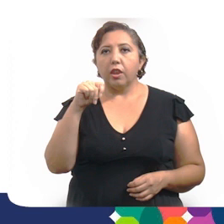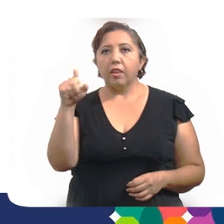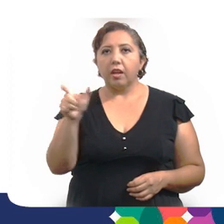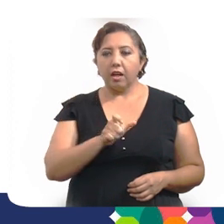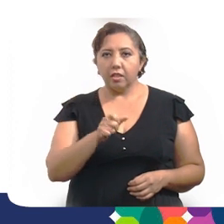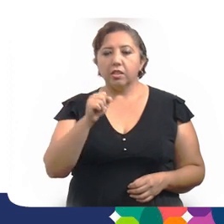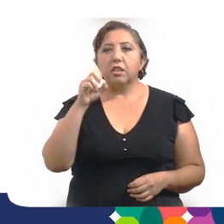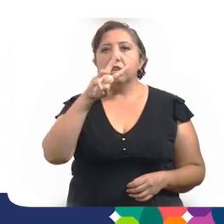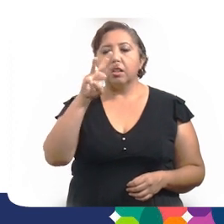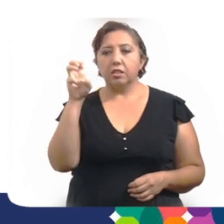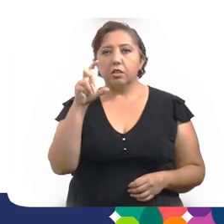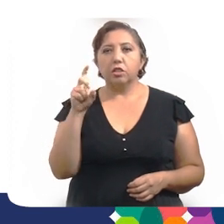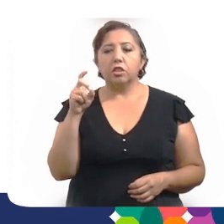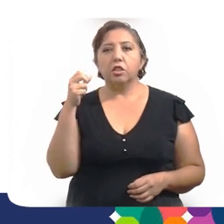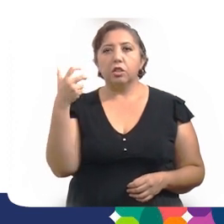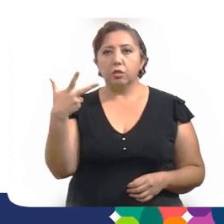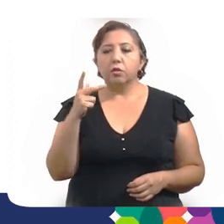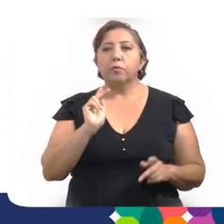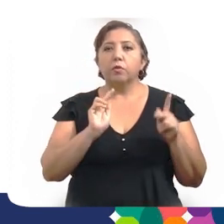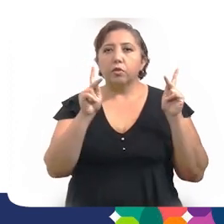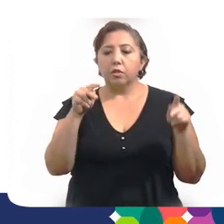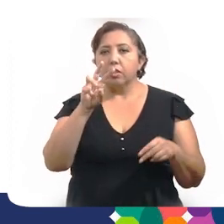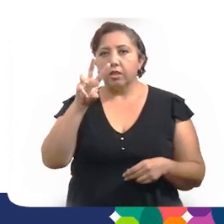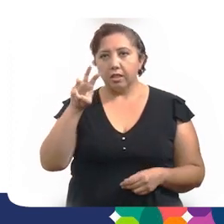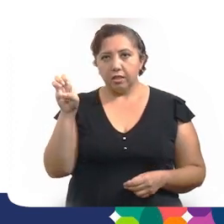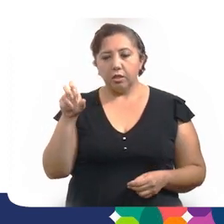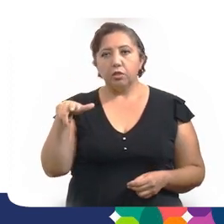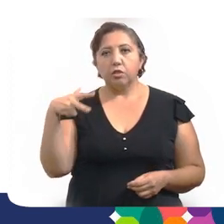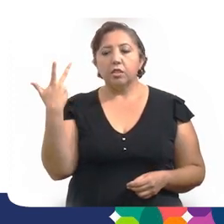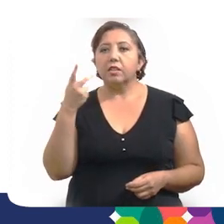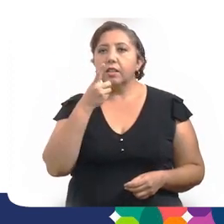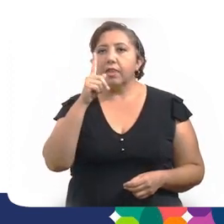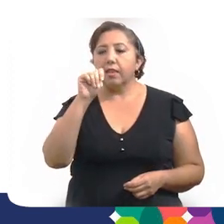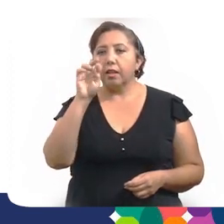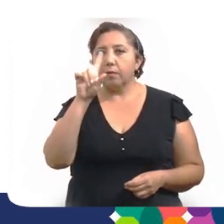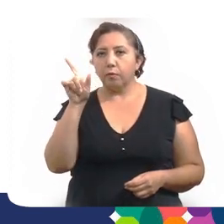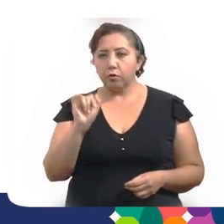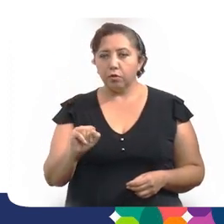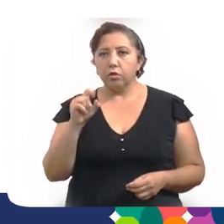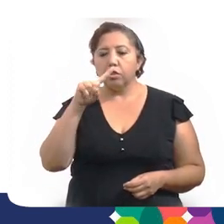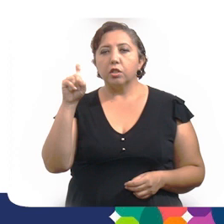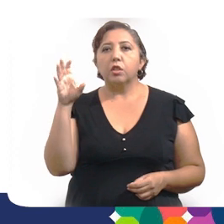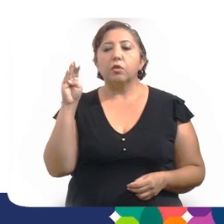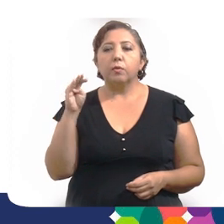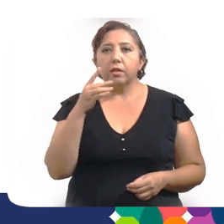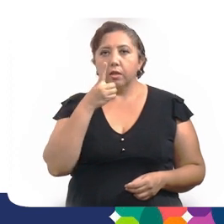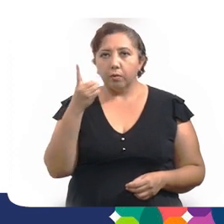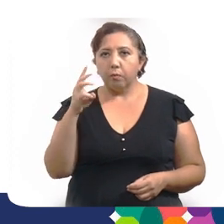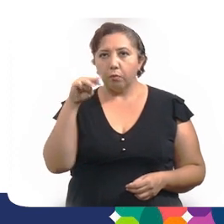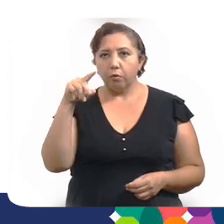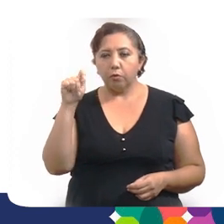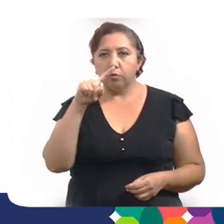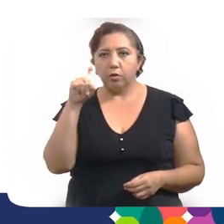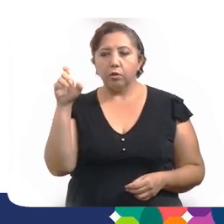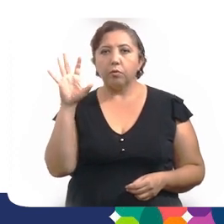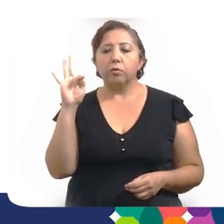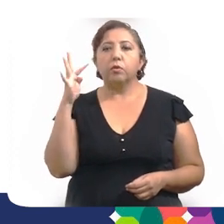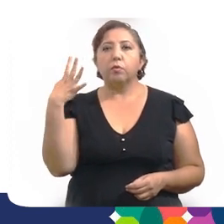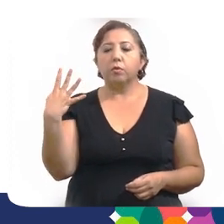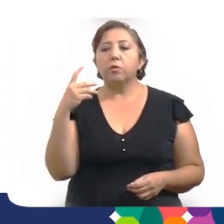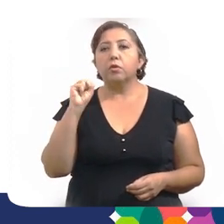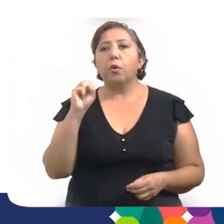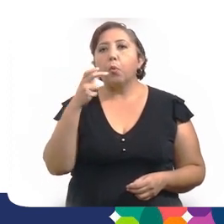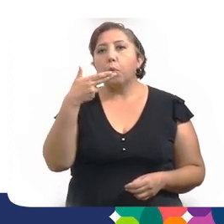Tecash 338, Progreso 313, Temozón 190, Motul 144,